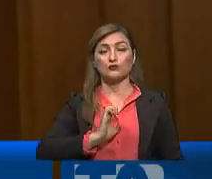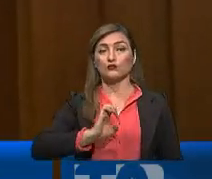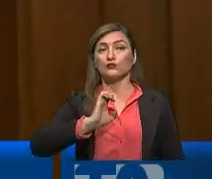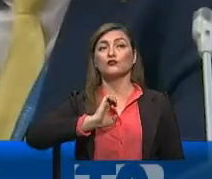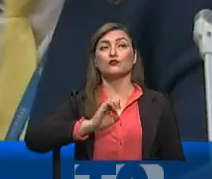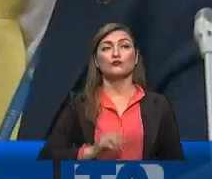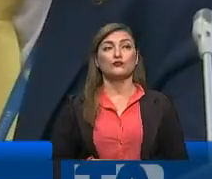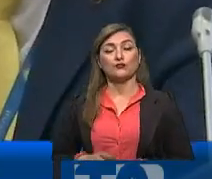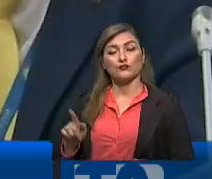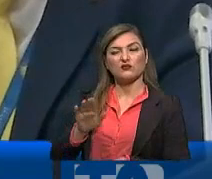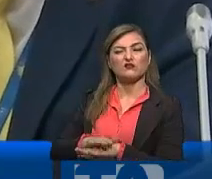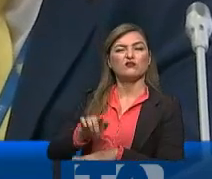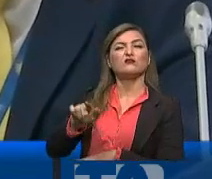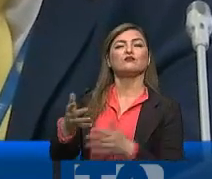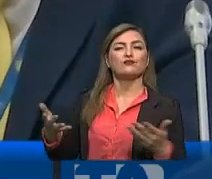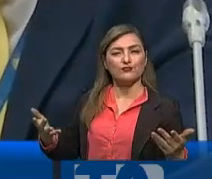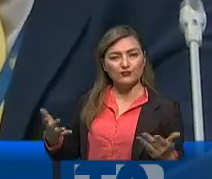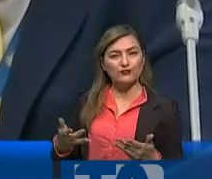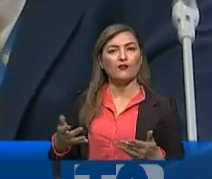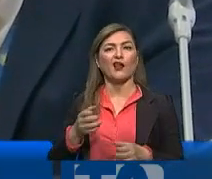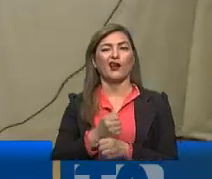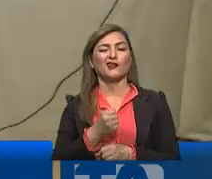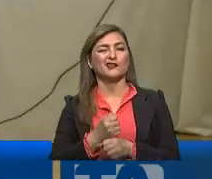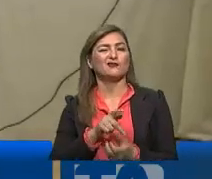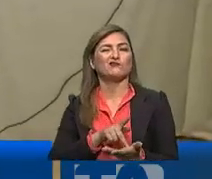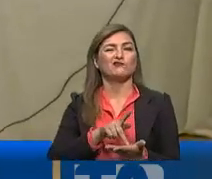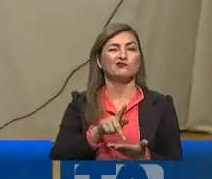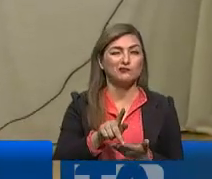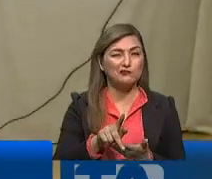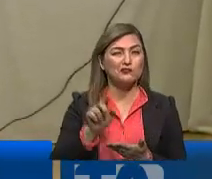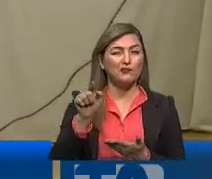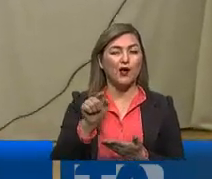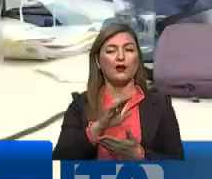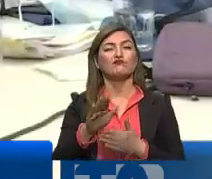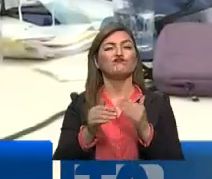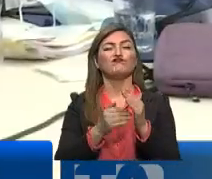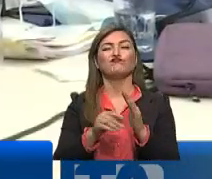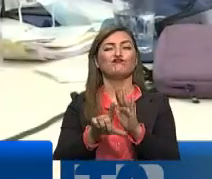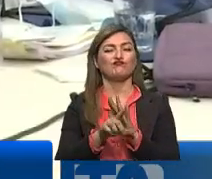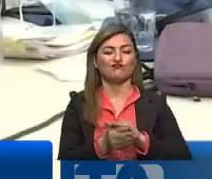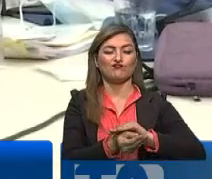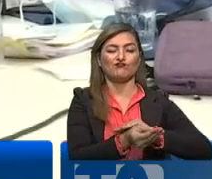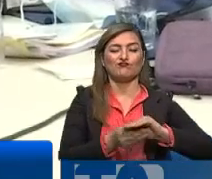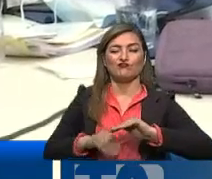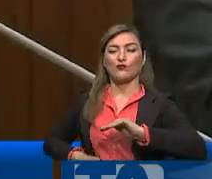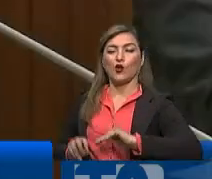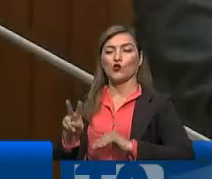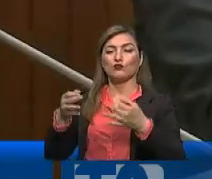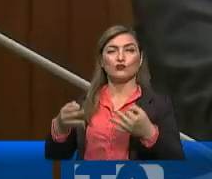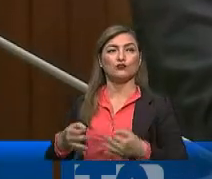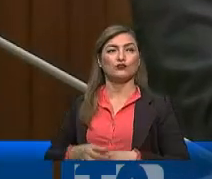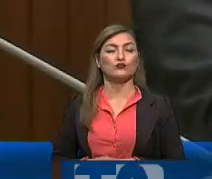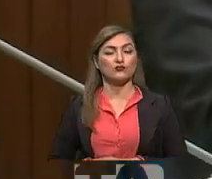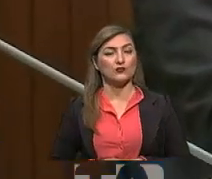Ética. Recalde es acusado de supuestamente realizar cobros indebidos a sus asesores. Hoy, dos de ellos lo confirmaron. Y